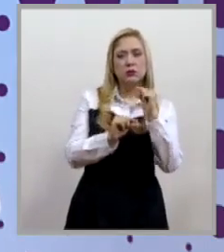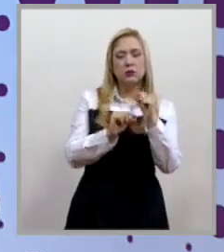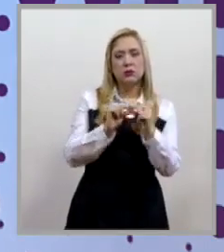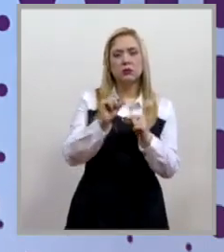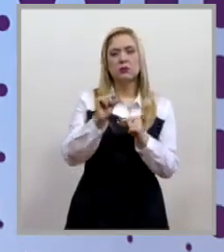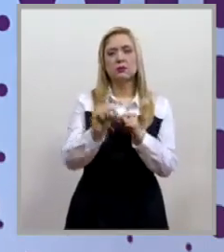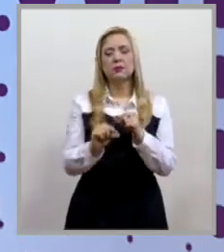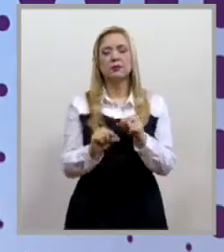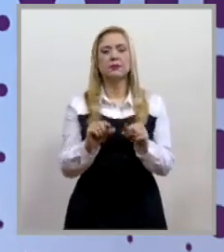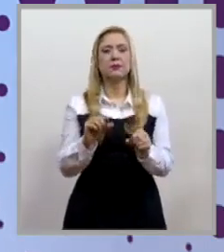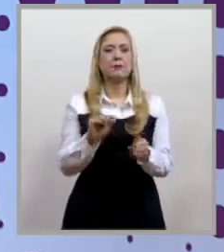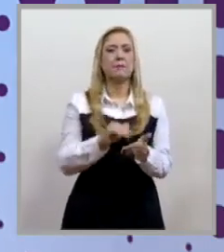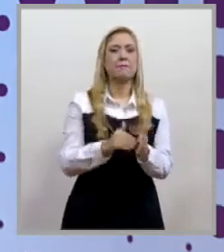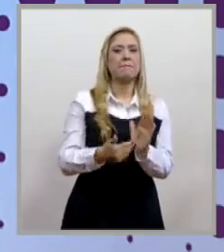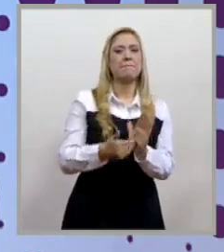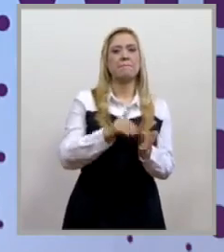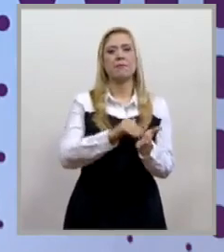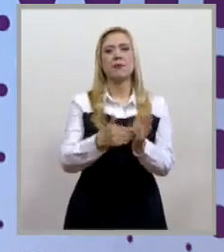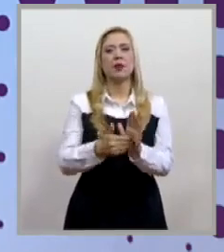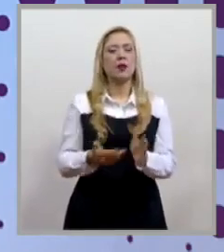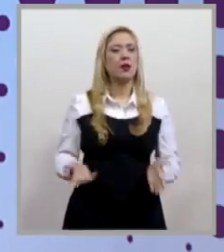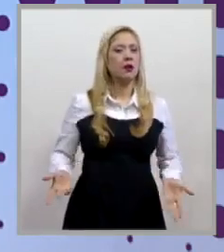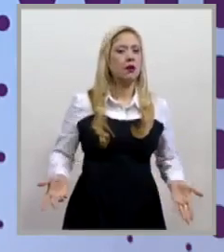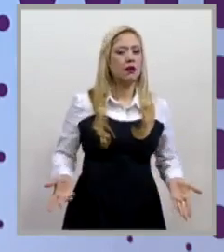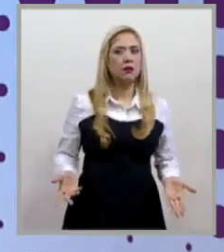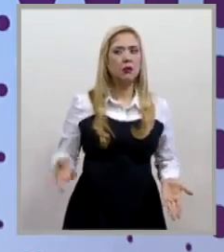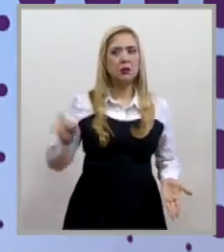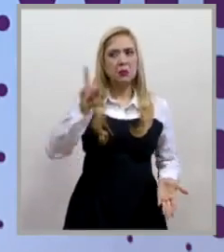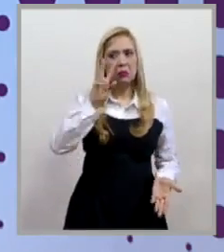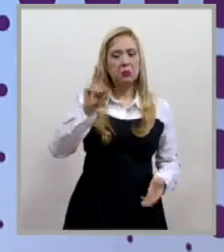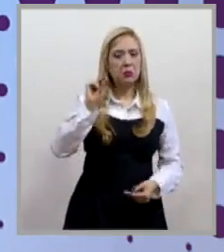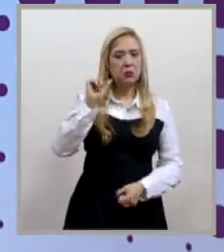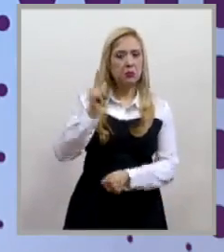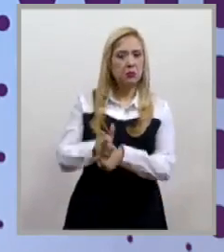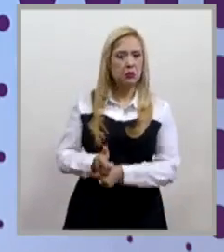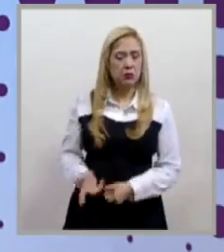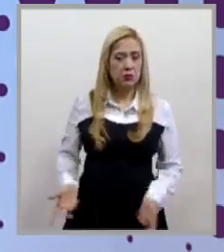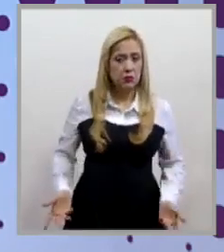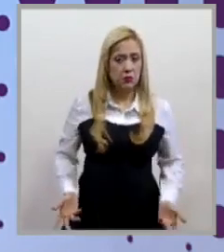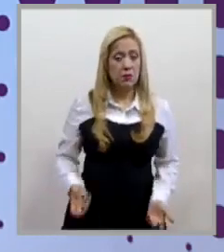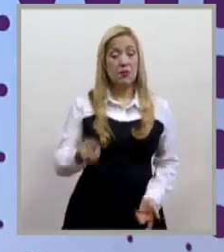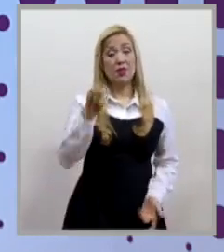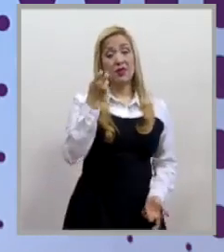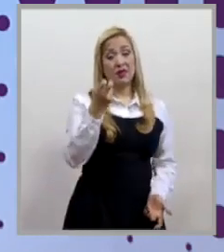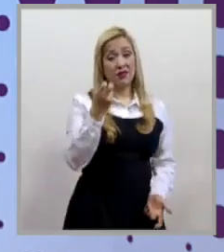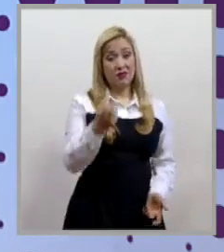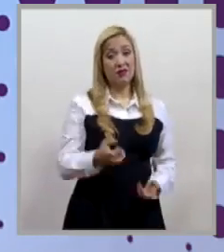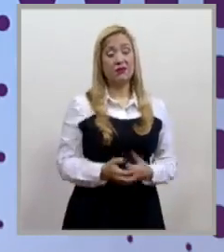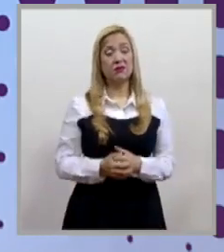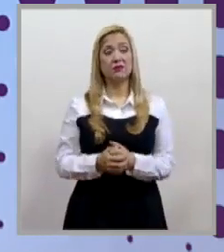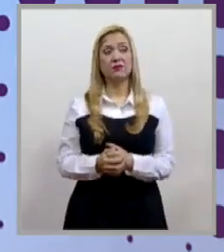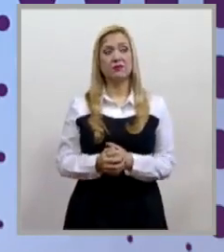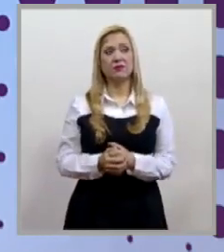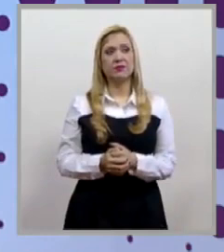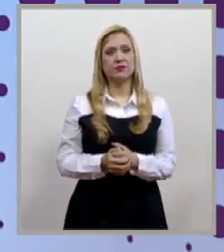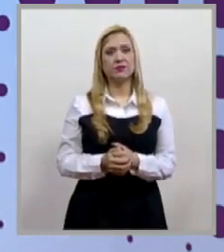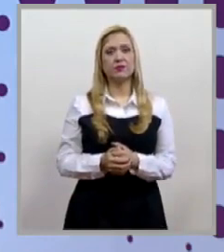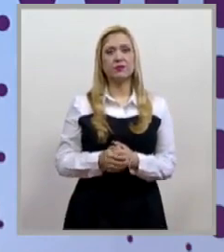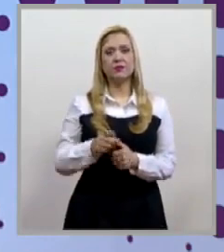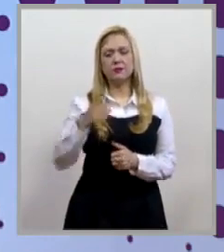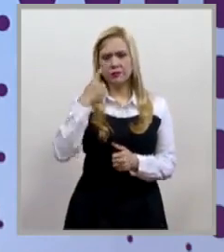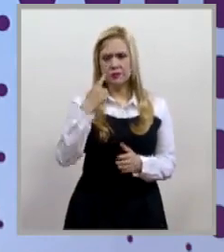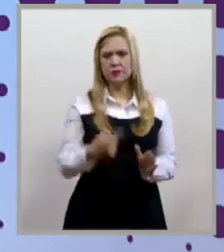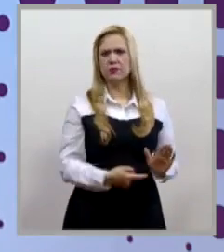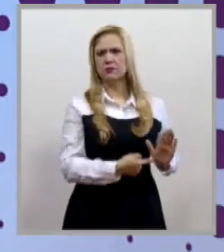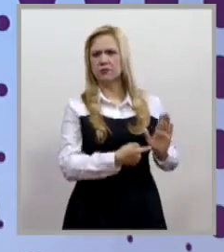actos ocultos que no están realizados a la vista de los demás y que se trata de pues revelar